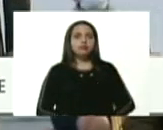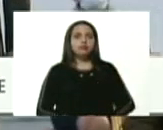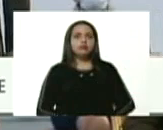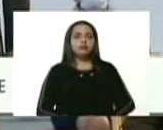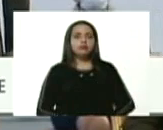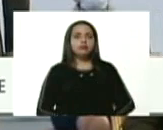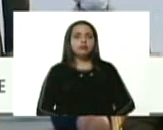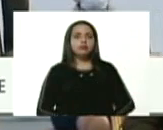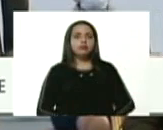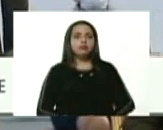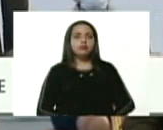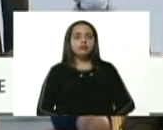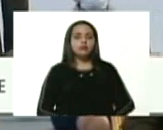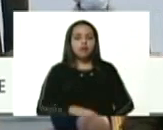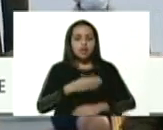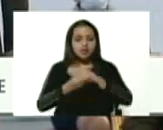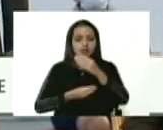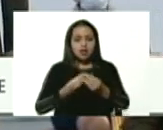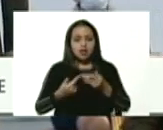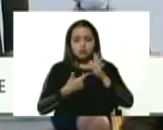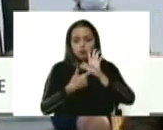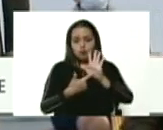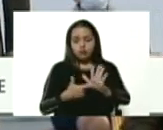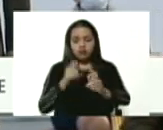Habrá obras cinematográficas,